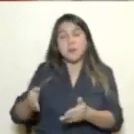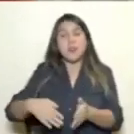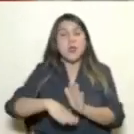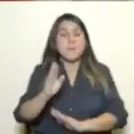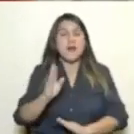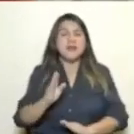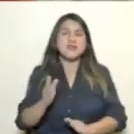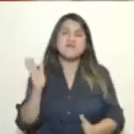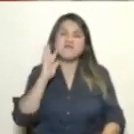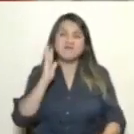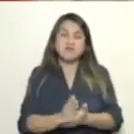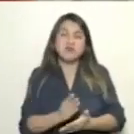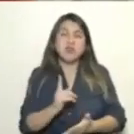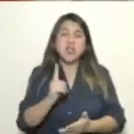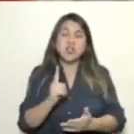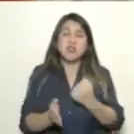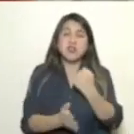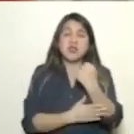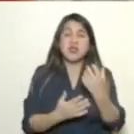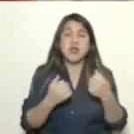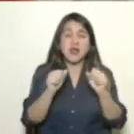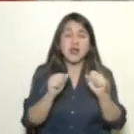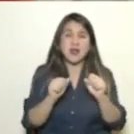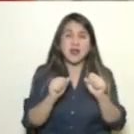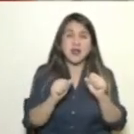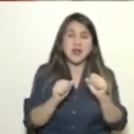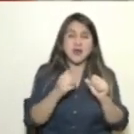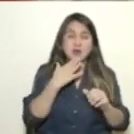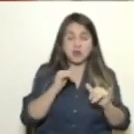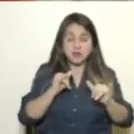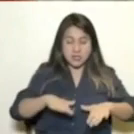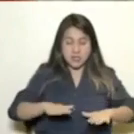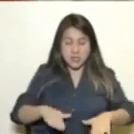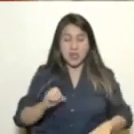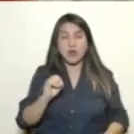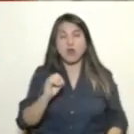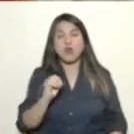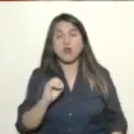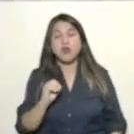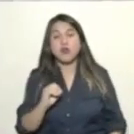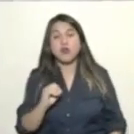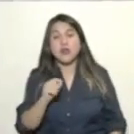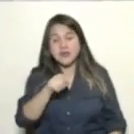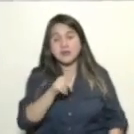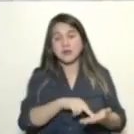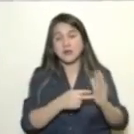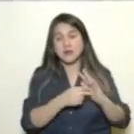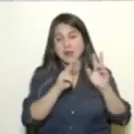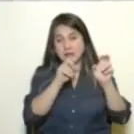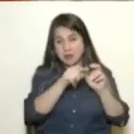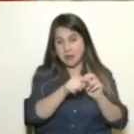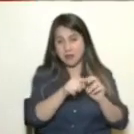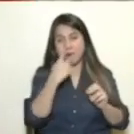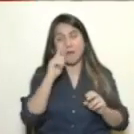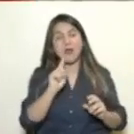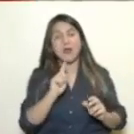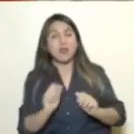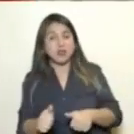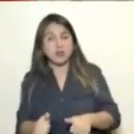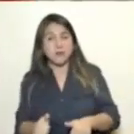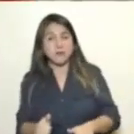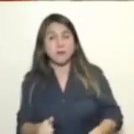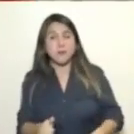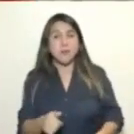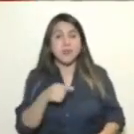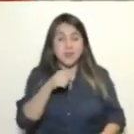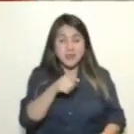no lleva a la izquierda misma a la derrota. De alguna manera la izquierda cuando se radicaliza o bueno, se polariza, ese es el tema. Va a la derrota. Entonces hay como una...